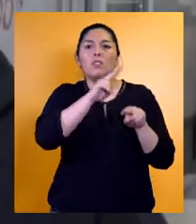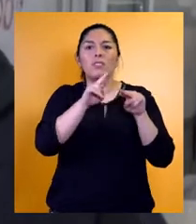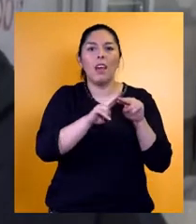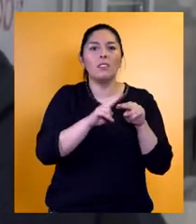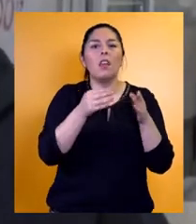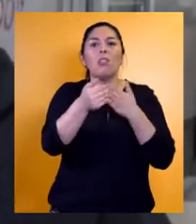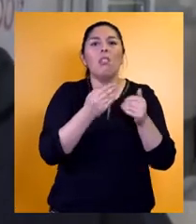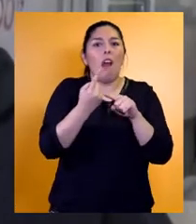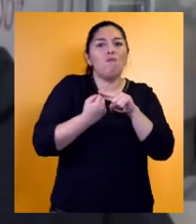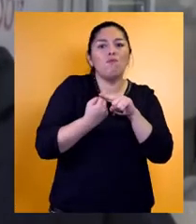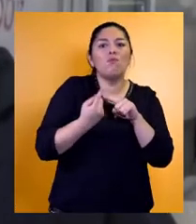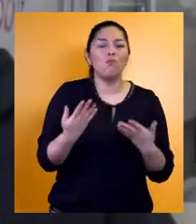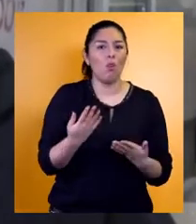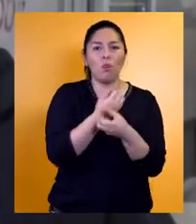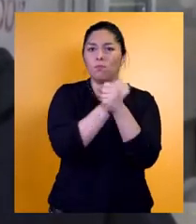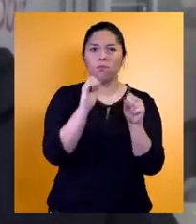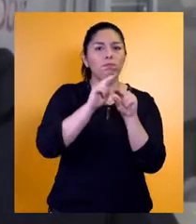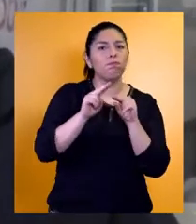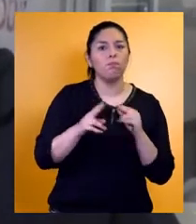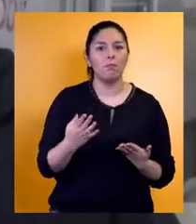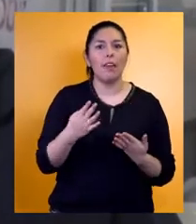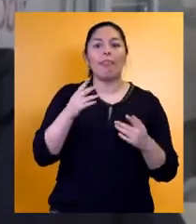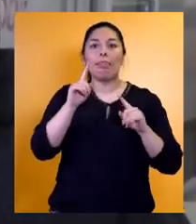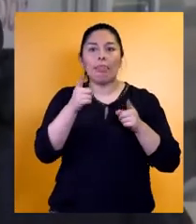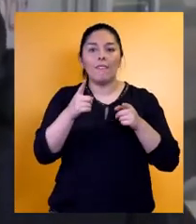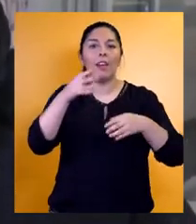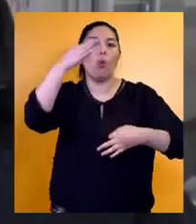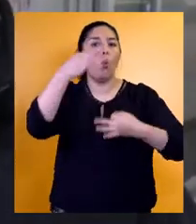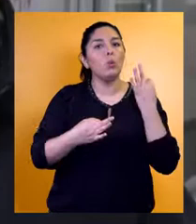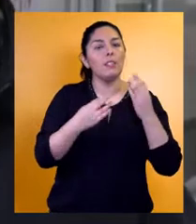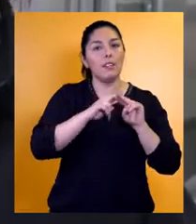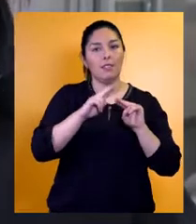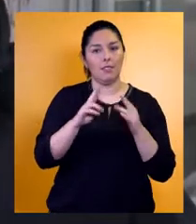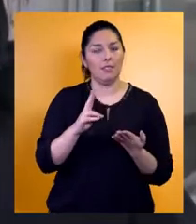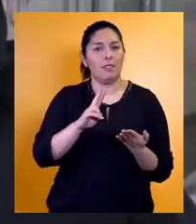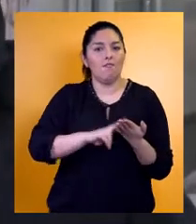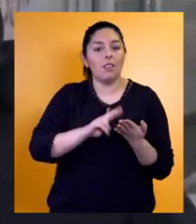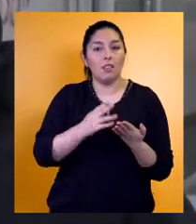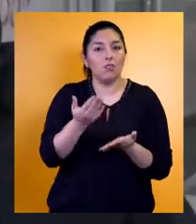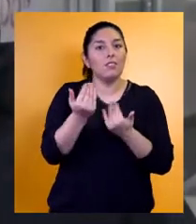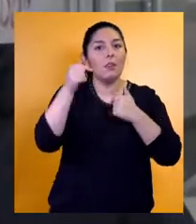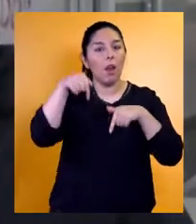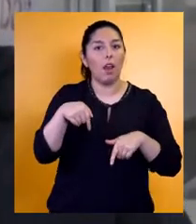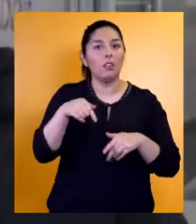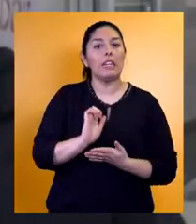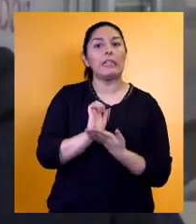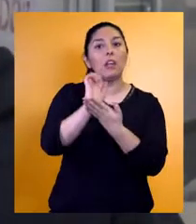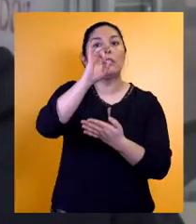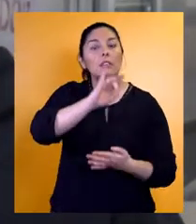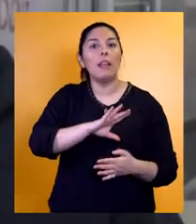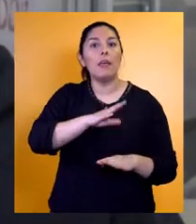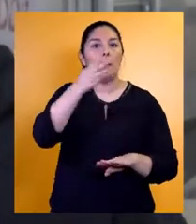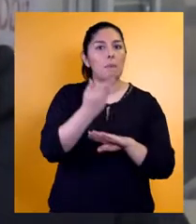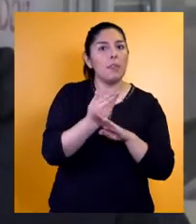a la pederastia, al abuso sexual, deben concurrir a la justicia, entregar la información que posean. Y el Estado de Chile debe exigir que la